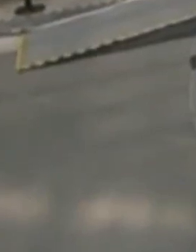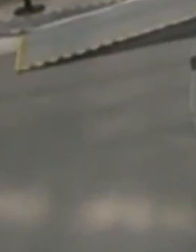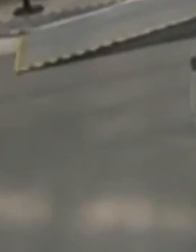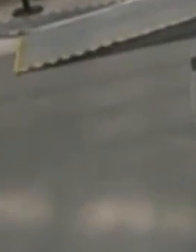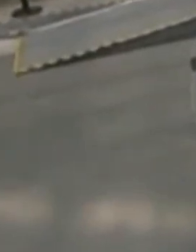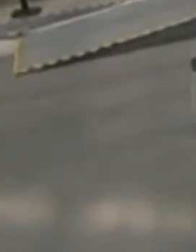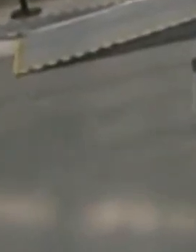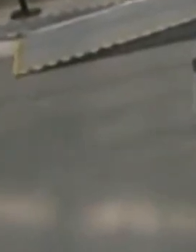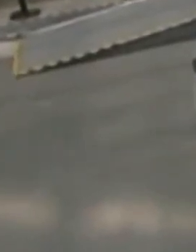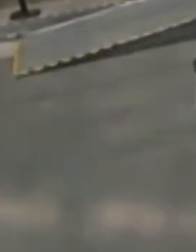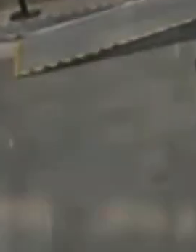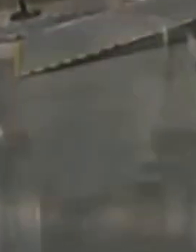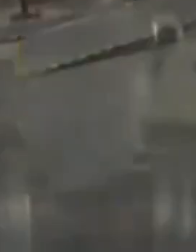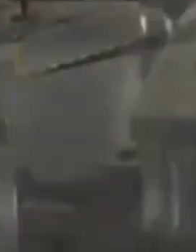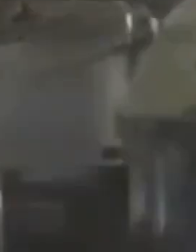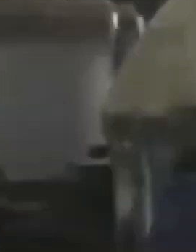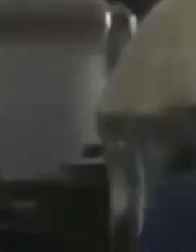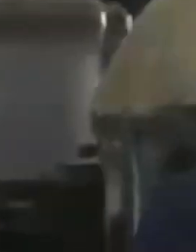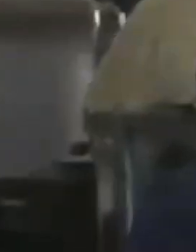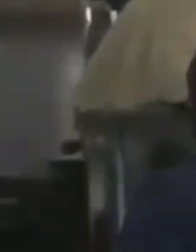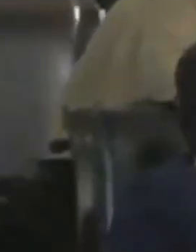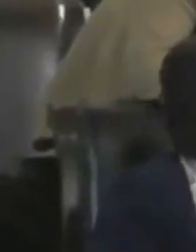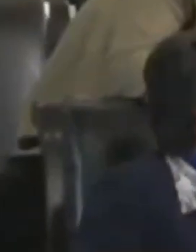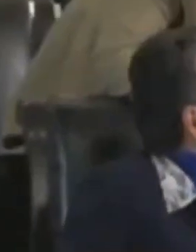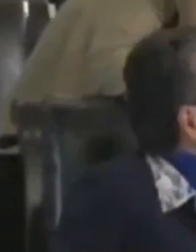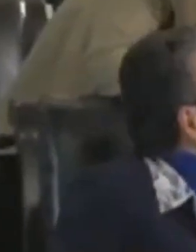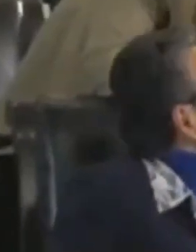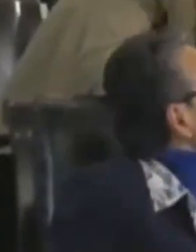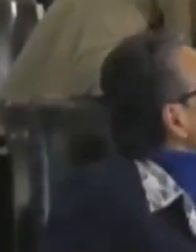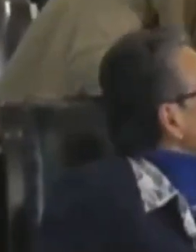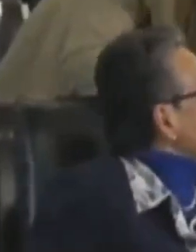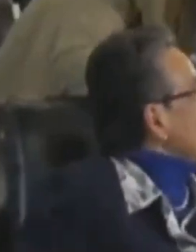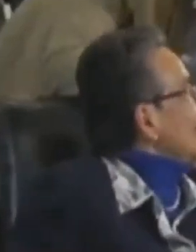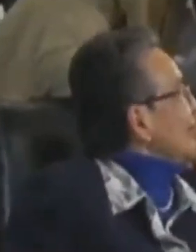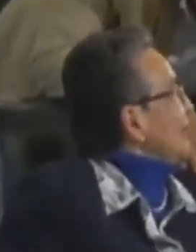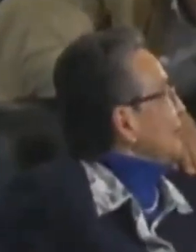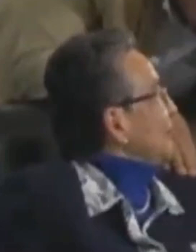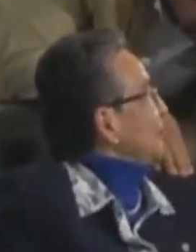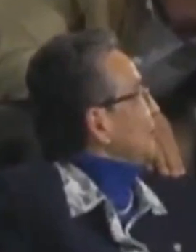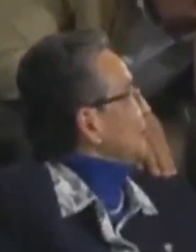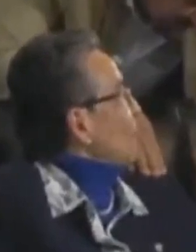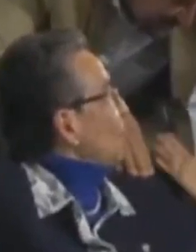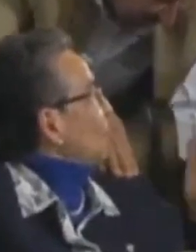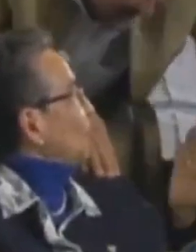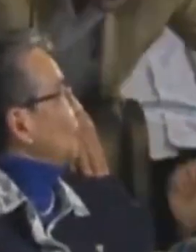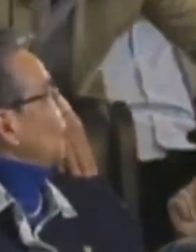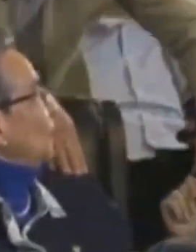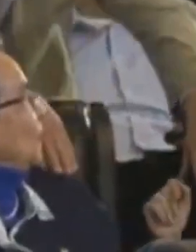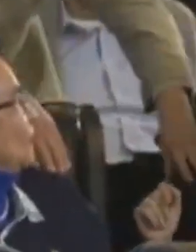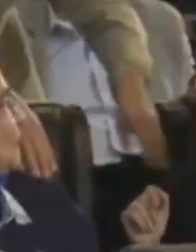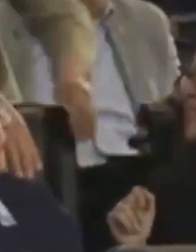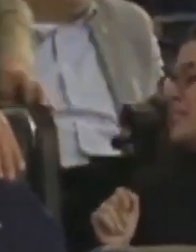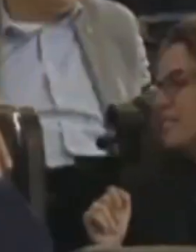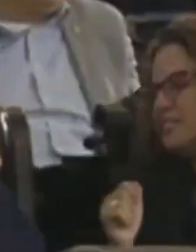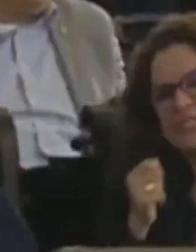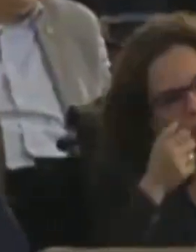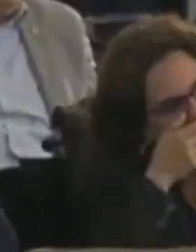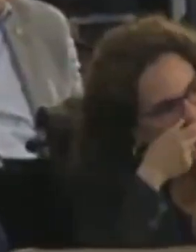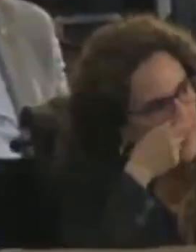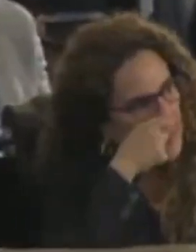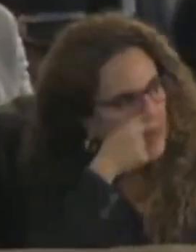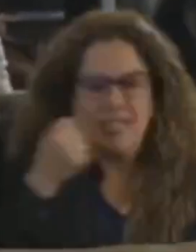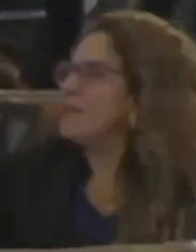don Belisario Domínguez. Y es precisamente cuando, derivado del inicio de su